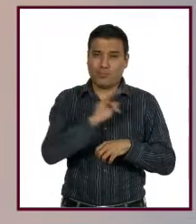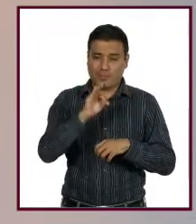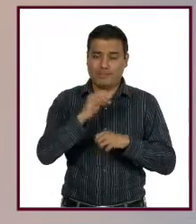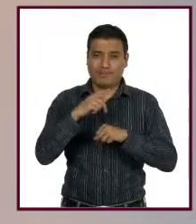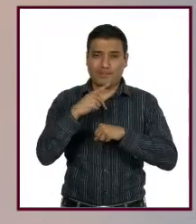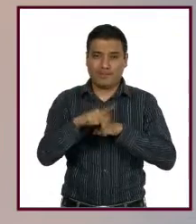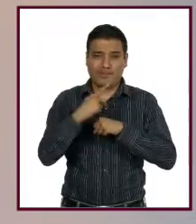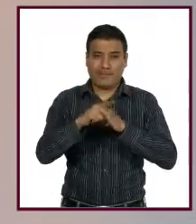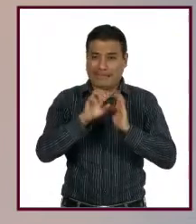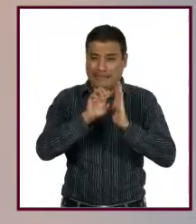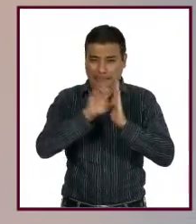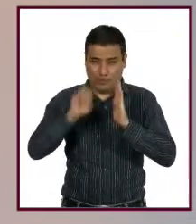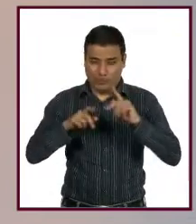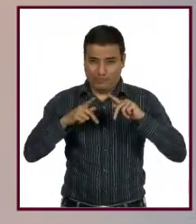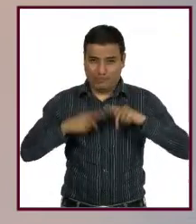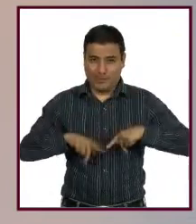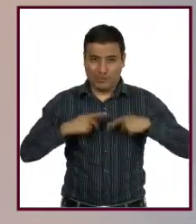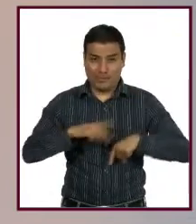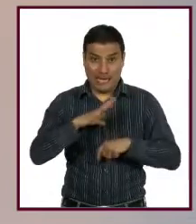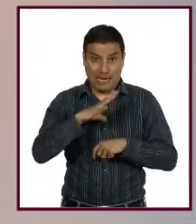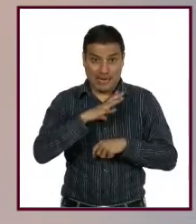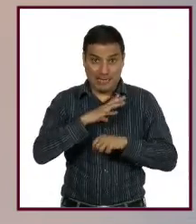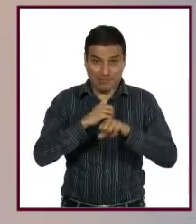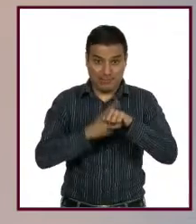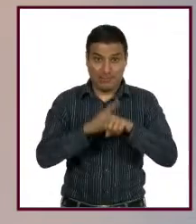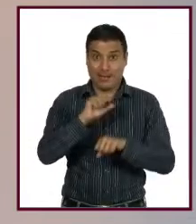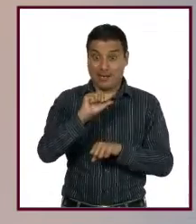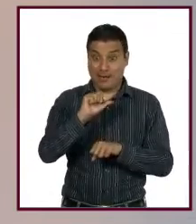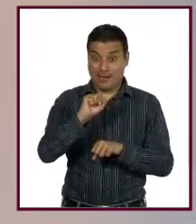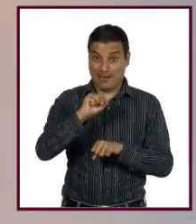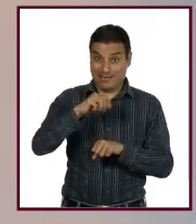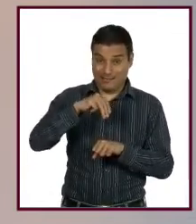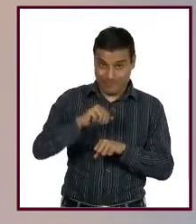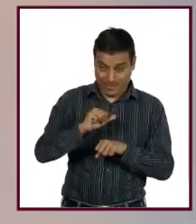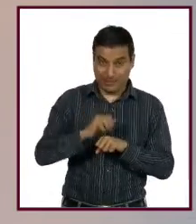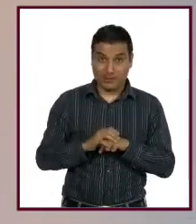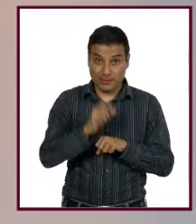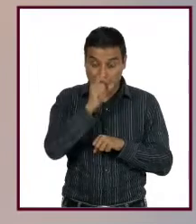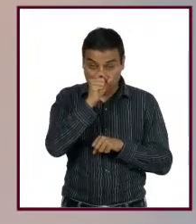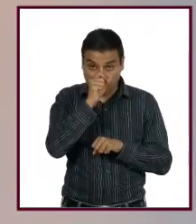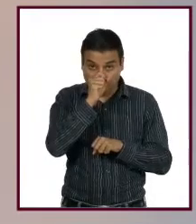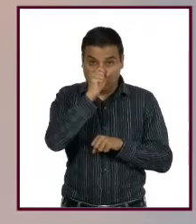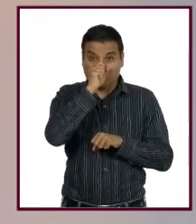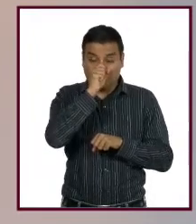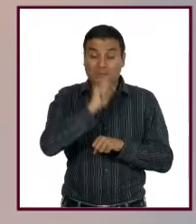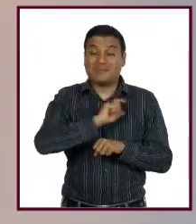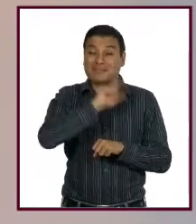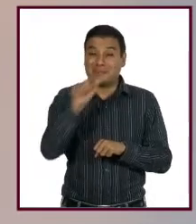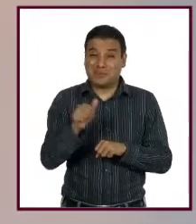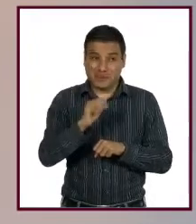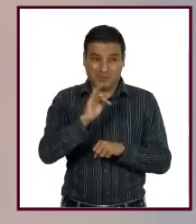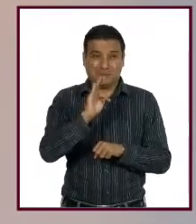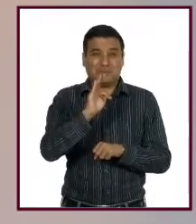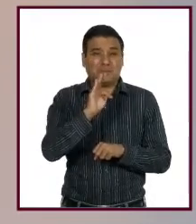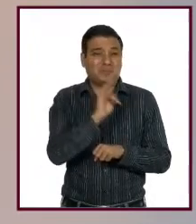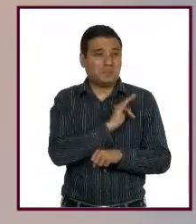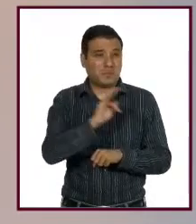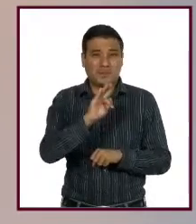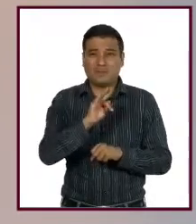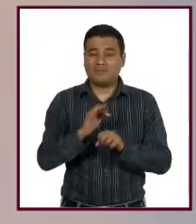tiene ataques de asma frecuentes, pues pudieran ser hasta un detonante que generara este